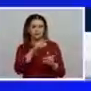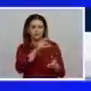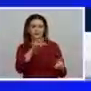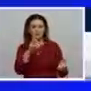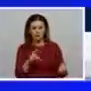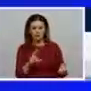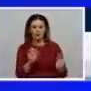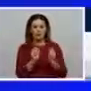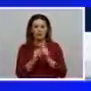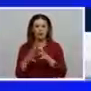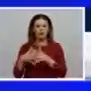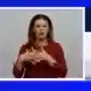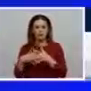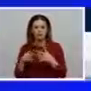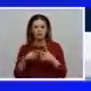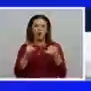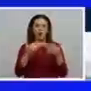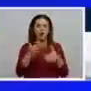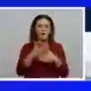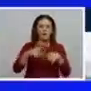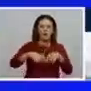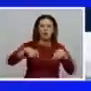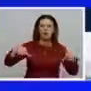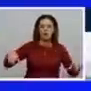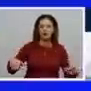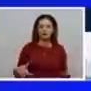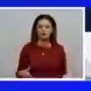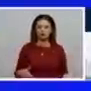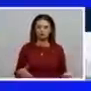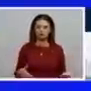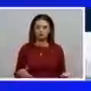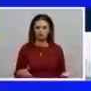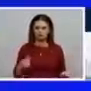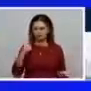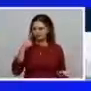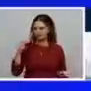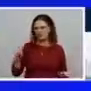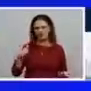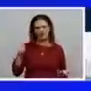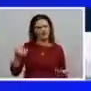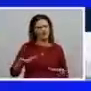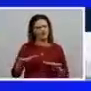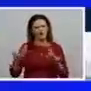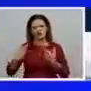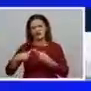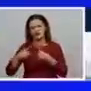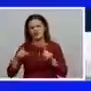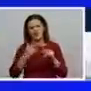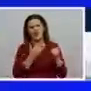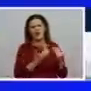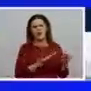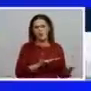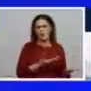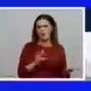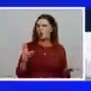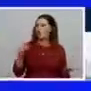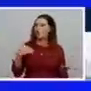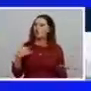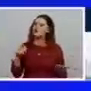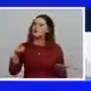selección, incluso con defensas, con jugadores de medio campo, se veía otra cosa completamente diferente, pese a no